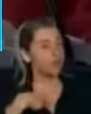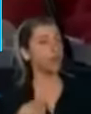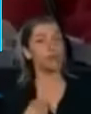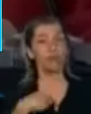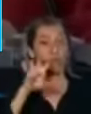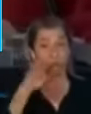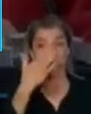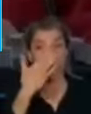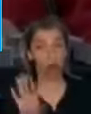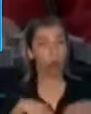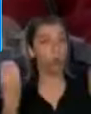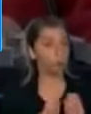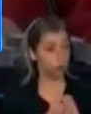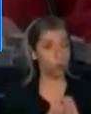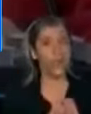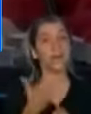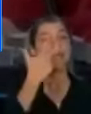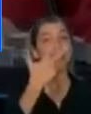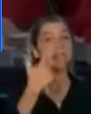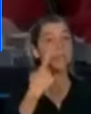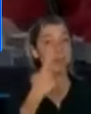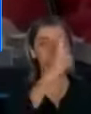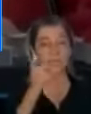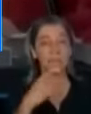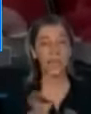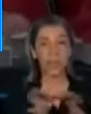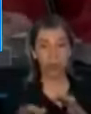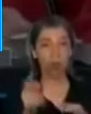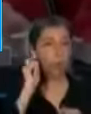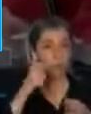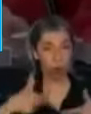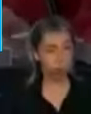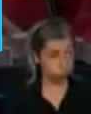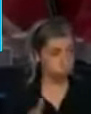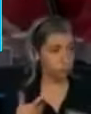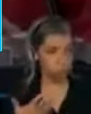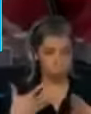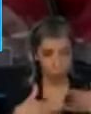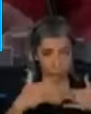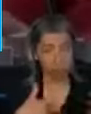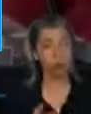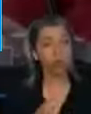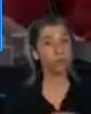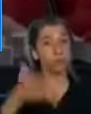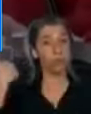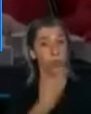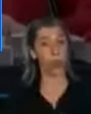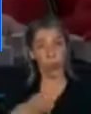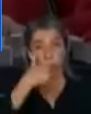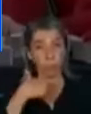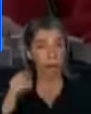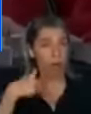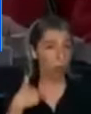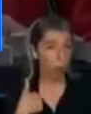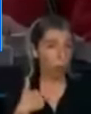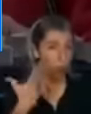que tuvimos hace 8 años, que anduvo bastante bien en las elecciones y metió muchos legisladores. Pero principalmente en los candidatos que tienen chance, ¿sí?,